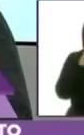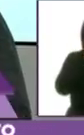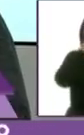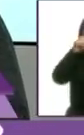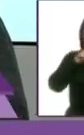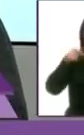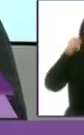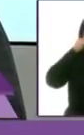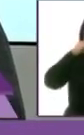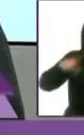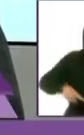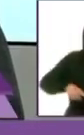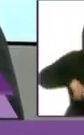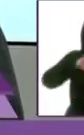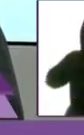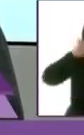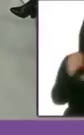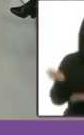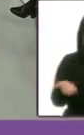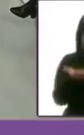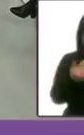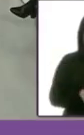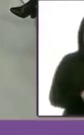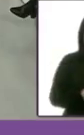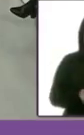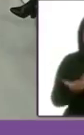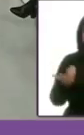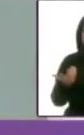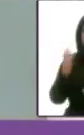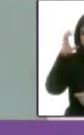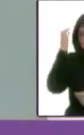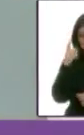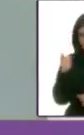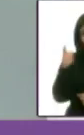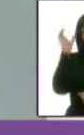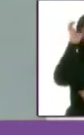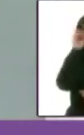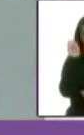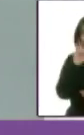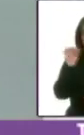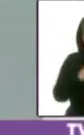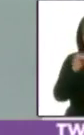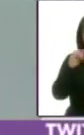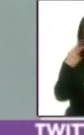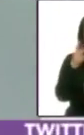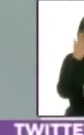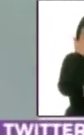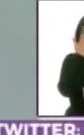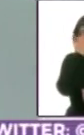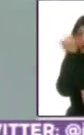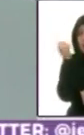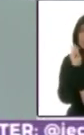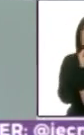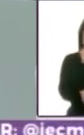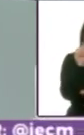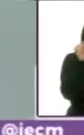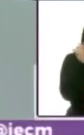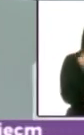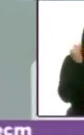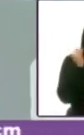gente pues que está en la cárcel, como Alejandra Gil, que se le acusó de trata de personas, y pues